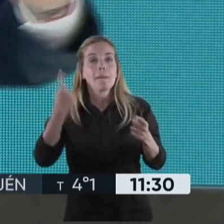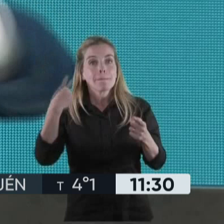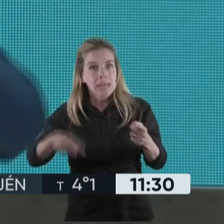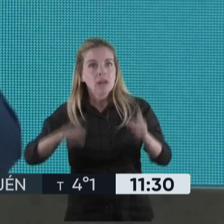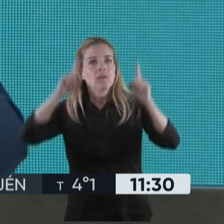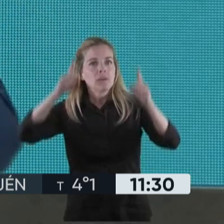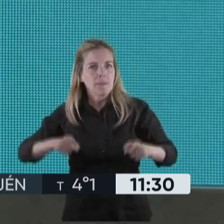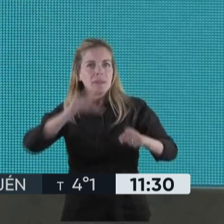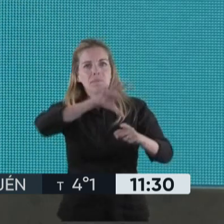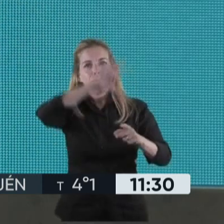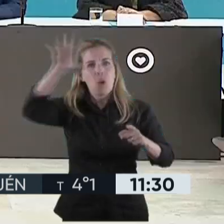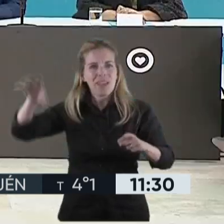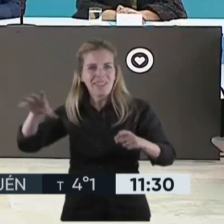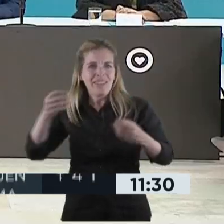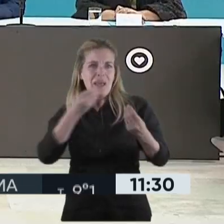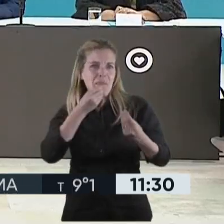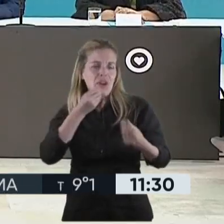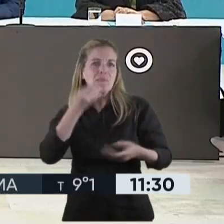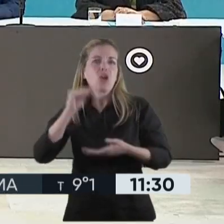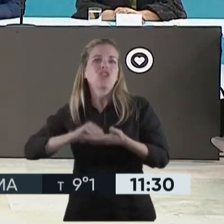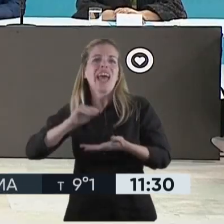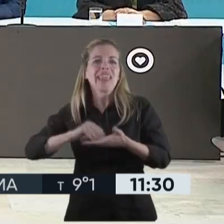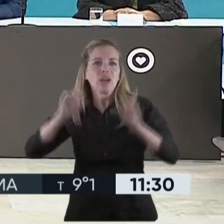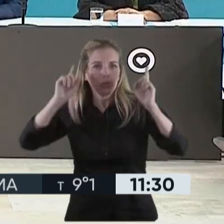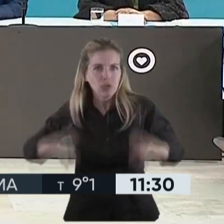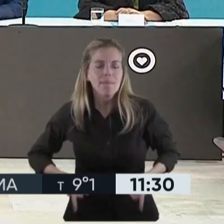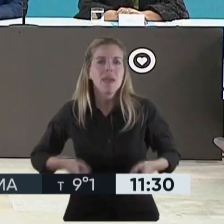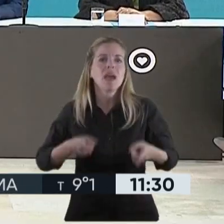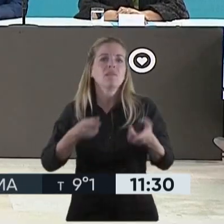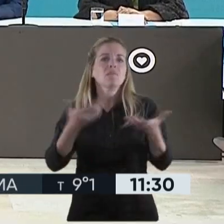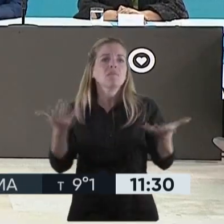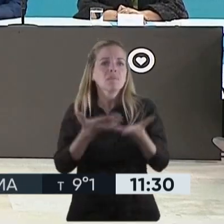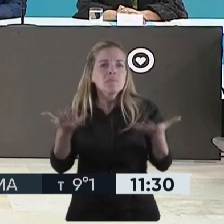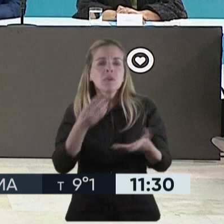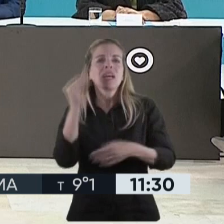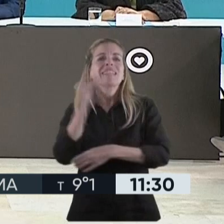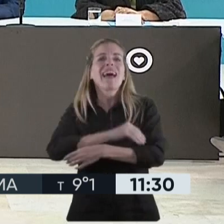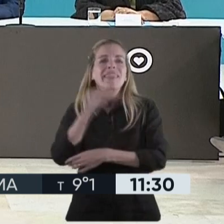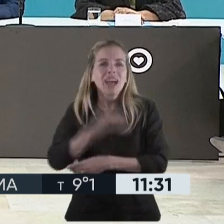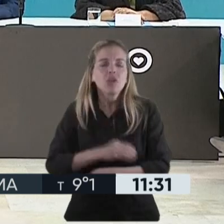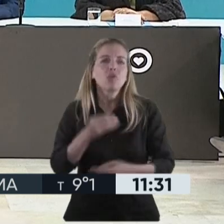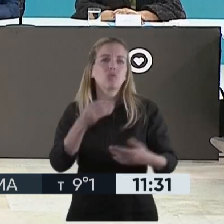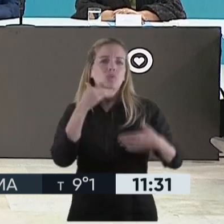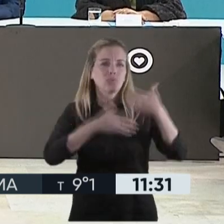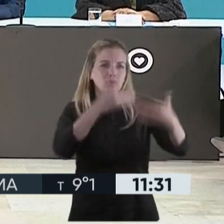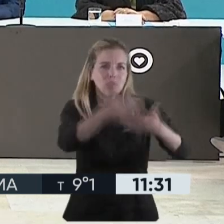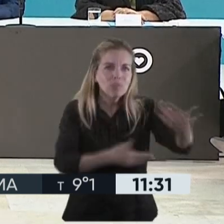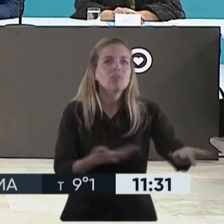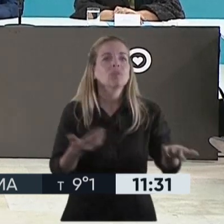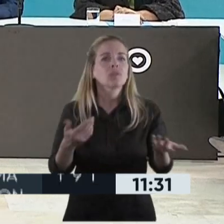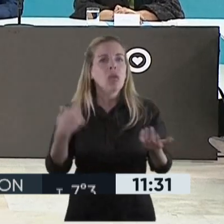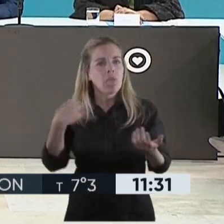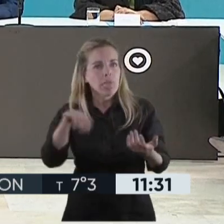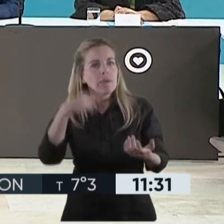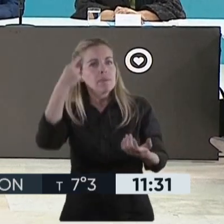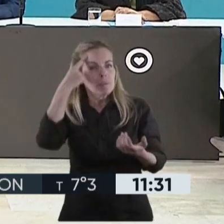Cruz tiene allí un potencial que estamos estudiando y que creemos que puede darnos muchas satisfacciones. Y tenemos que volver también a